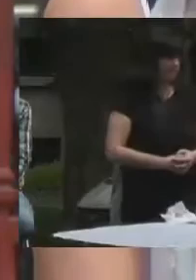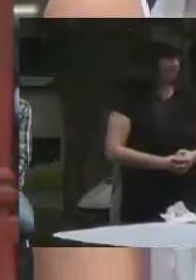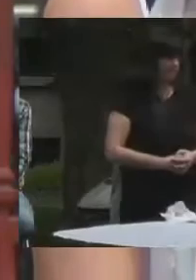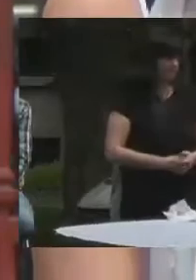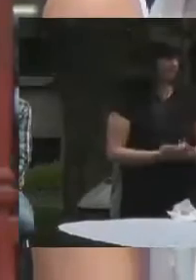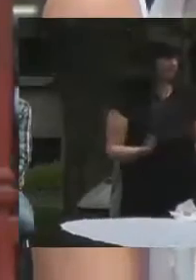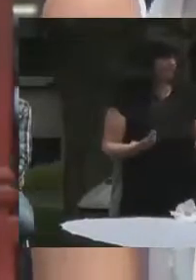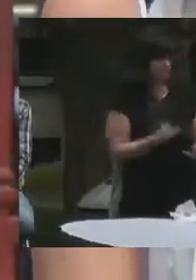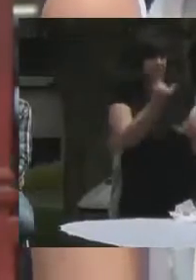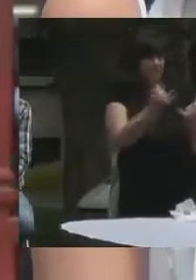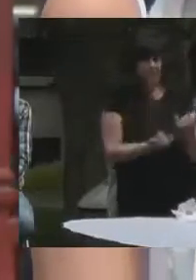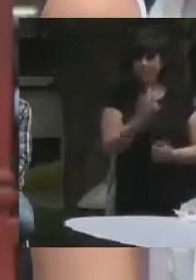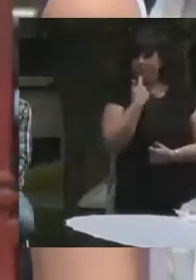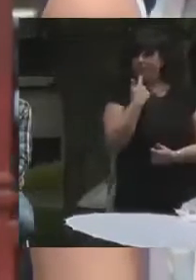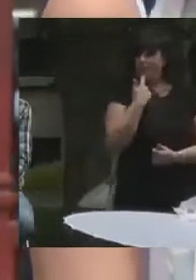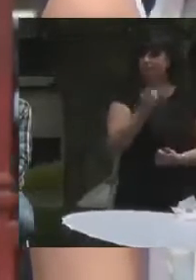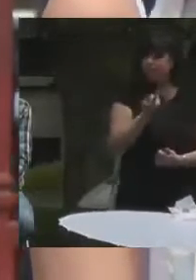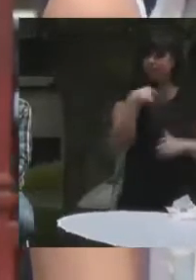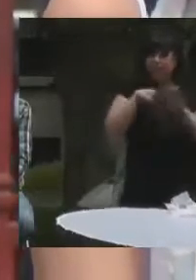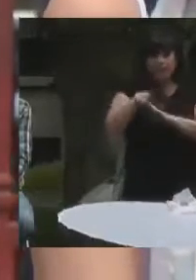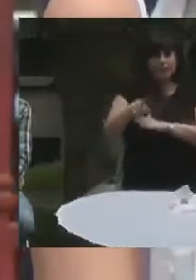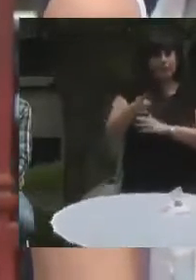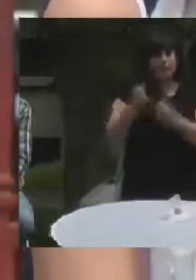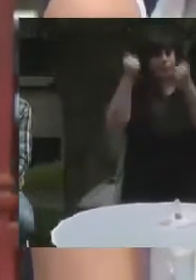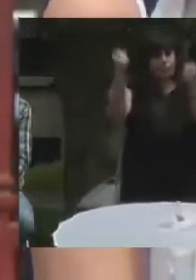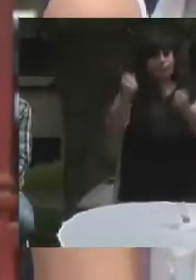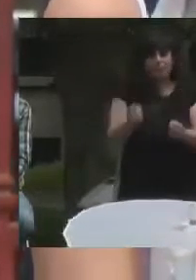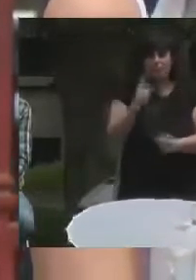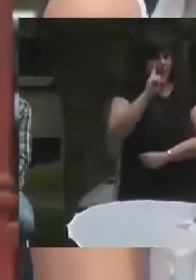é increíble que sigan dicindo que son vos xestores, non?